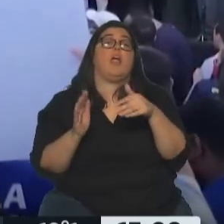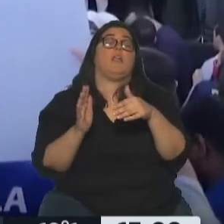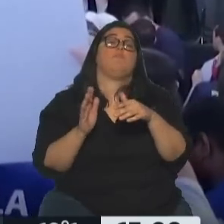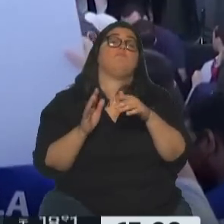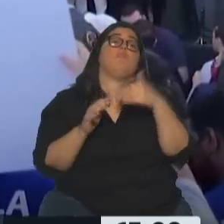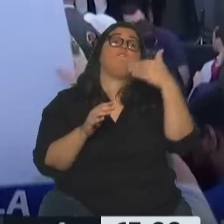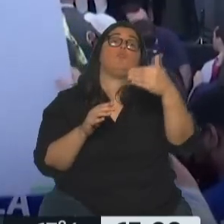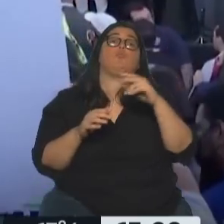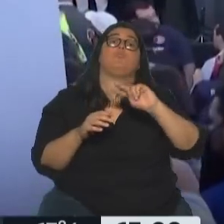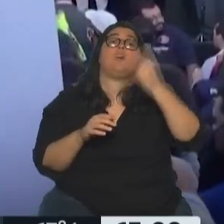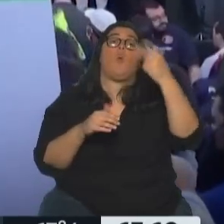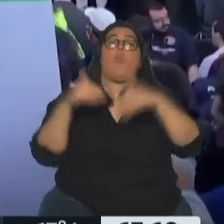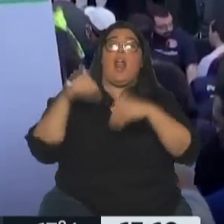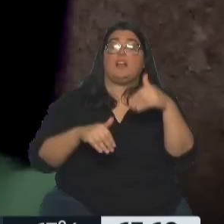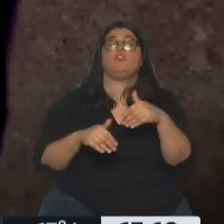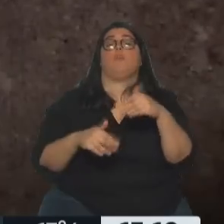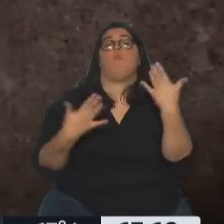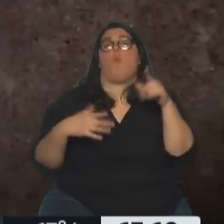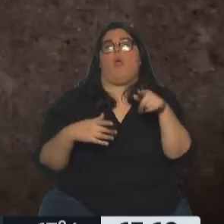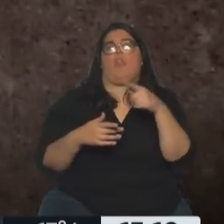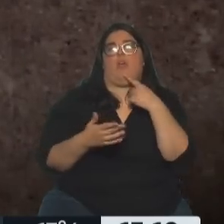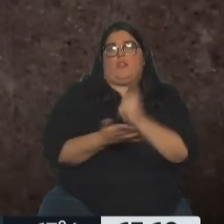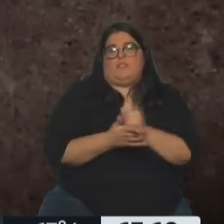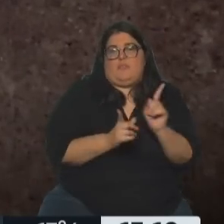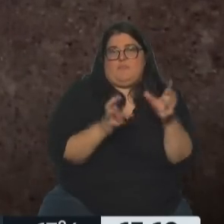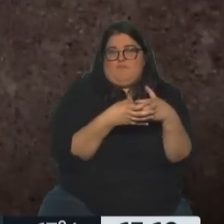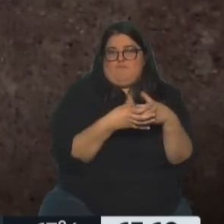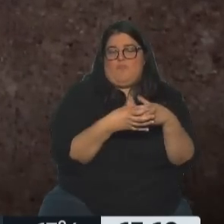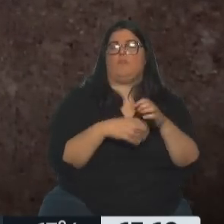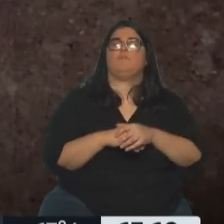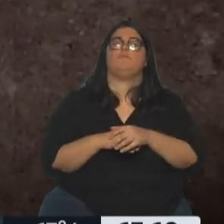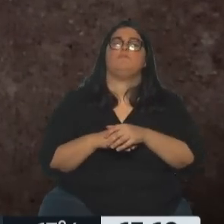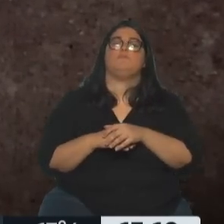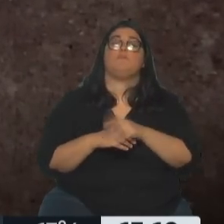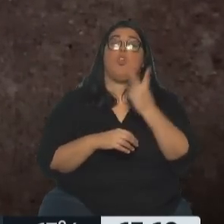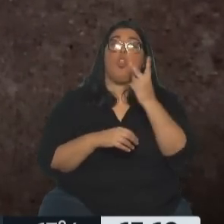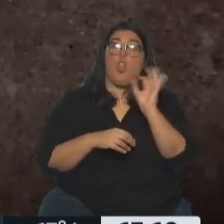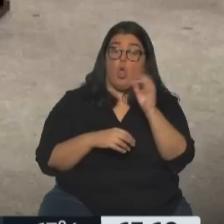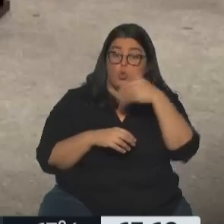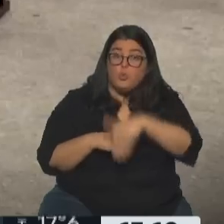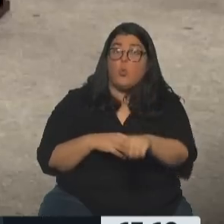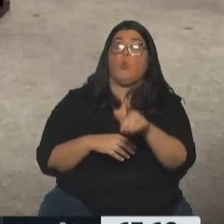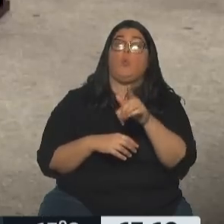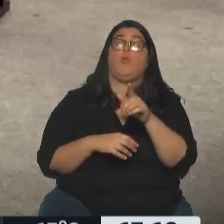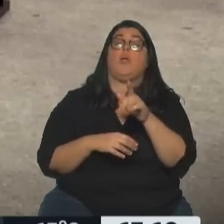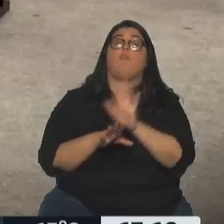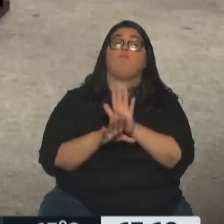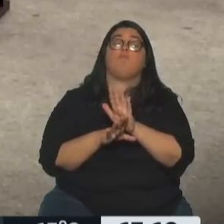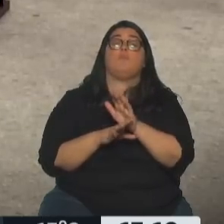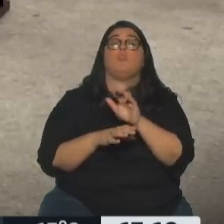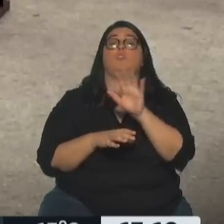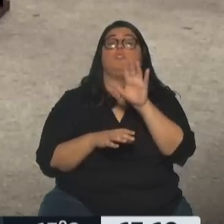una eventual segunda vuelta. Ese escenario es viable si el 2 de octubre ningún candidato obtiene más